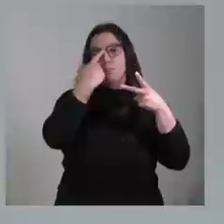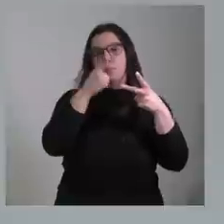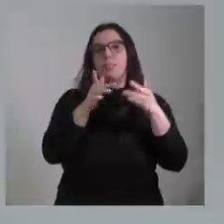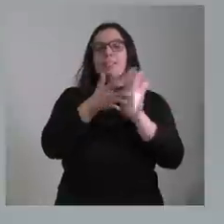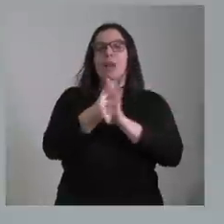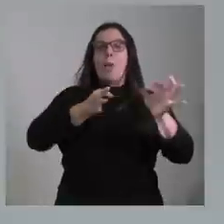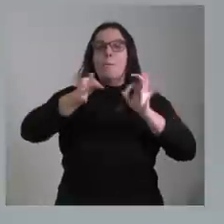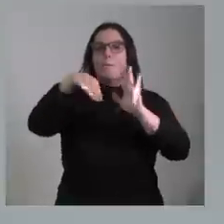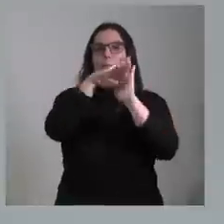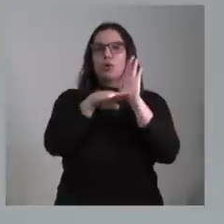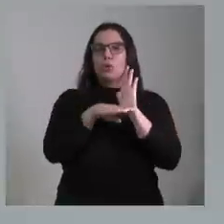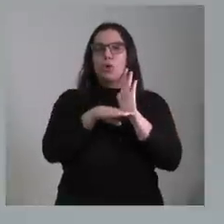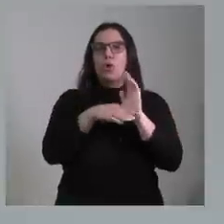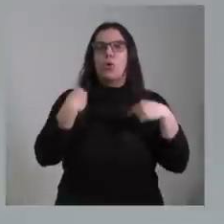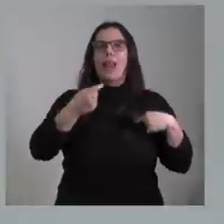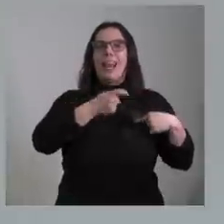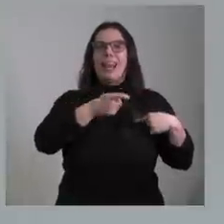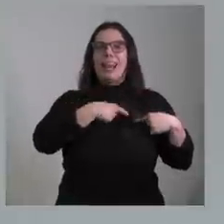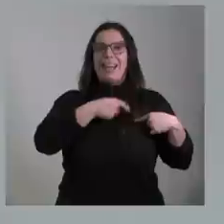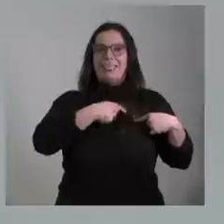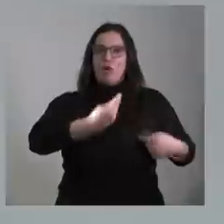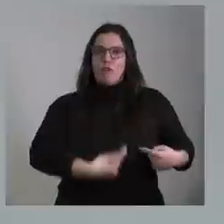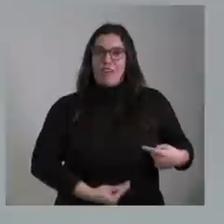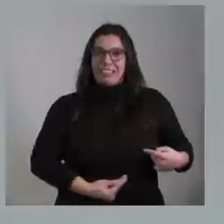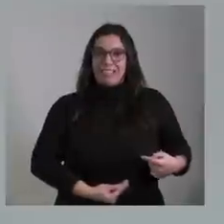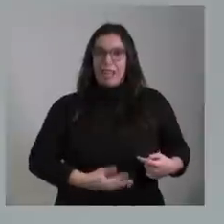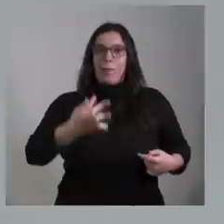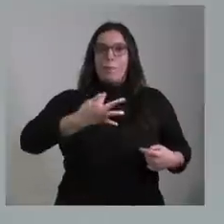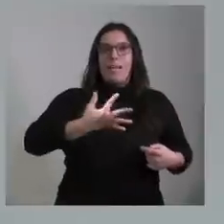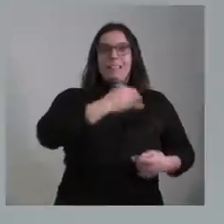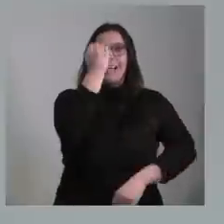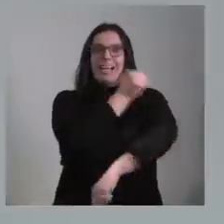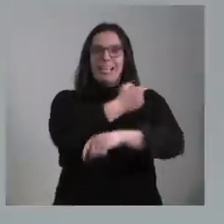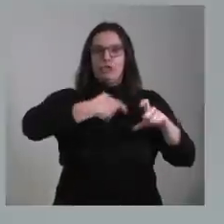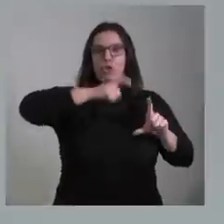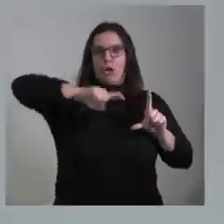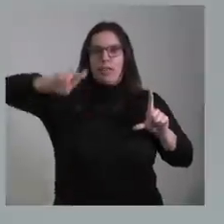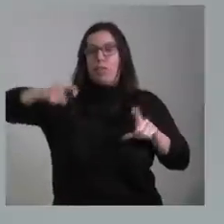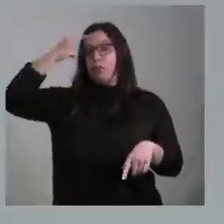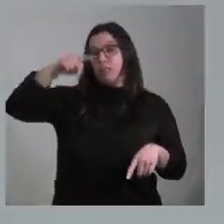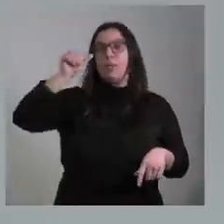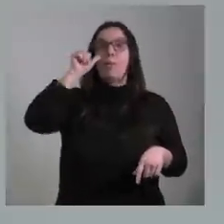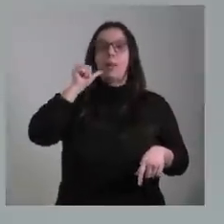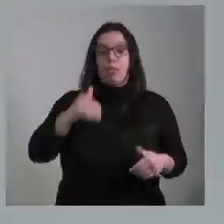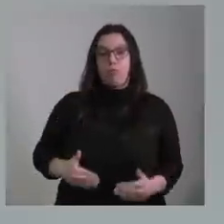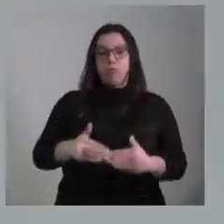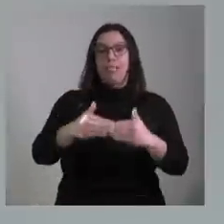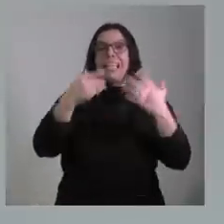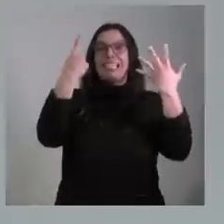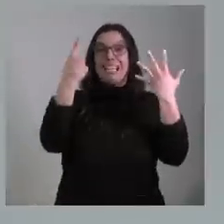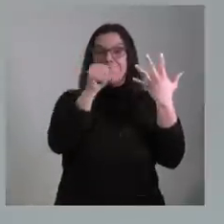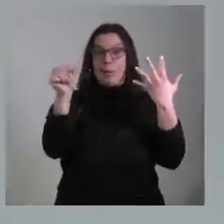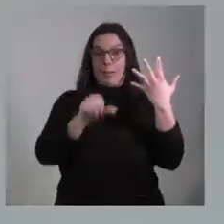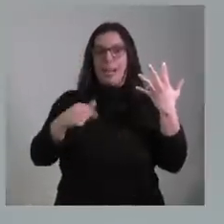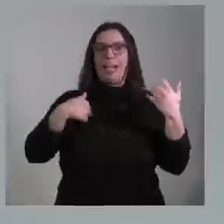protocolo del latín fetal y registro cardíaco como se sabe a partir de la semana 6 del embarazo ya